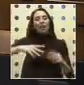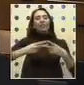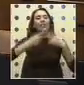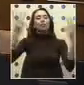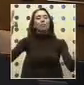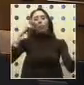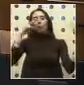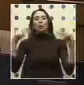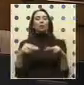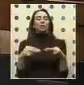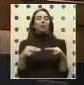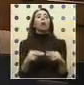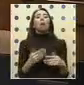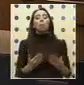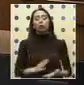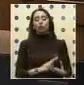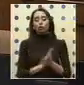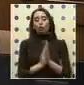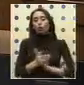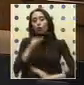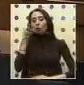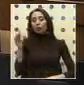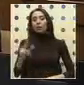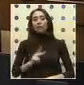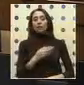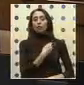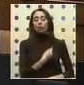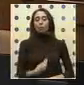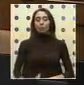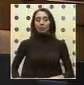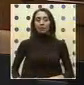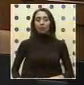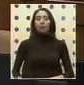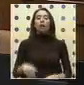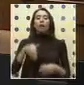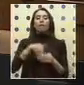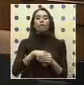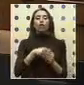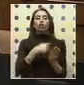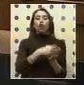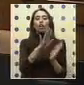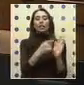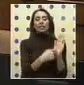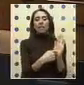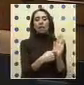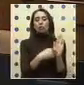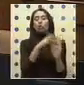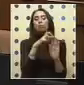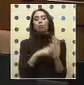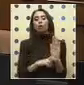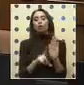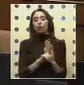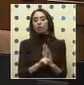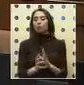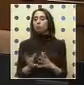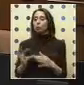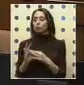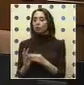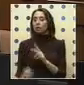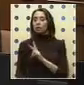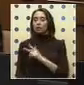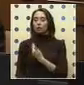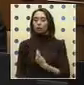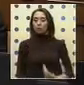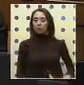consecuencia, y por todas las razones señaladas, señor Presidente, anuncio mi voto de rechazo a este proyecto de ley. Muchas gracias, señor